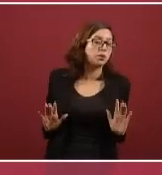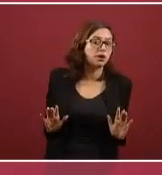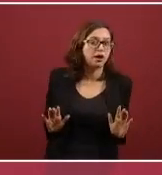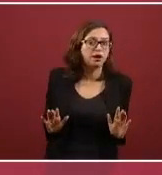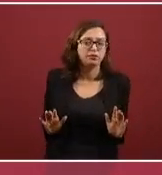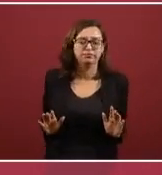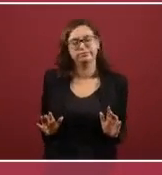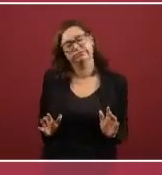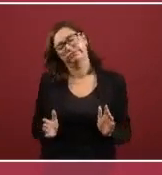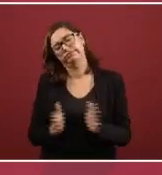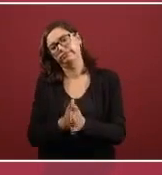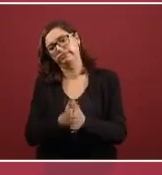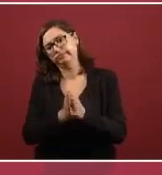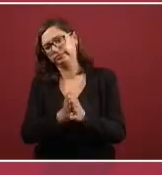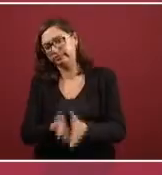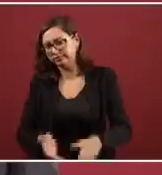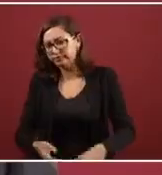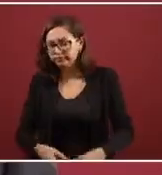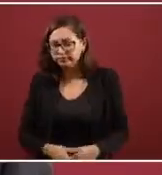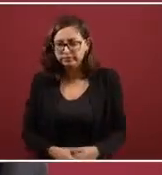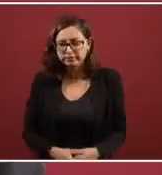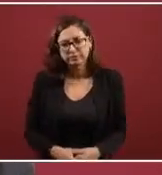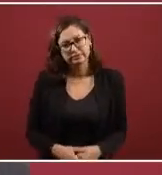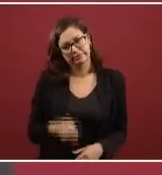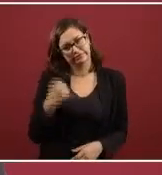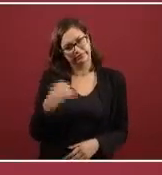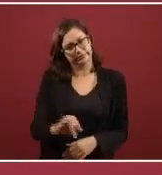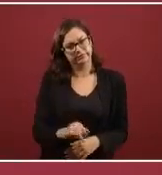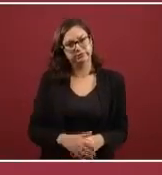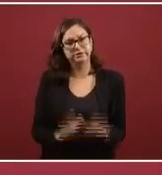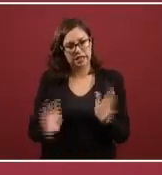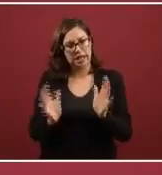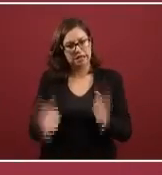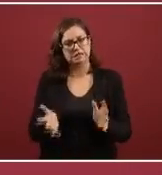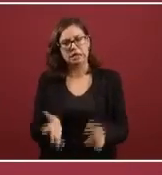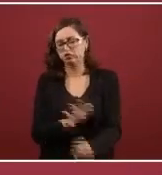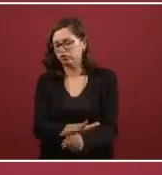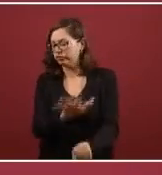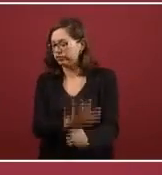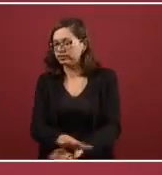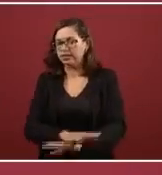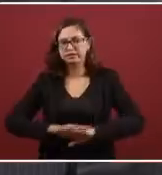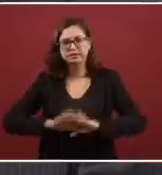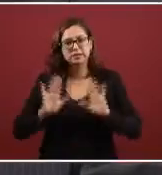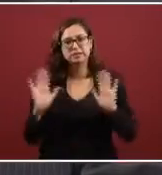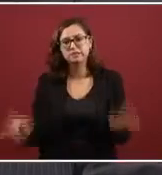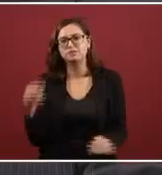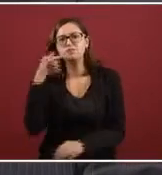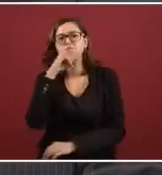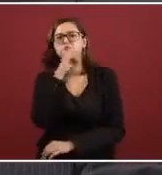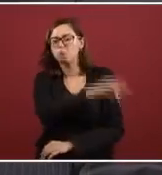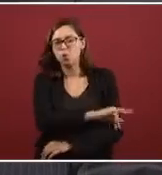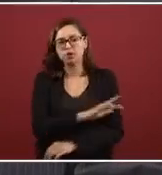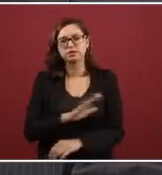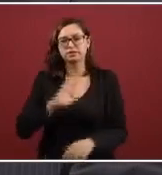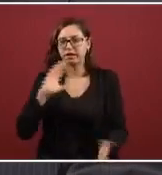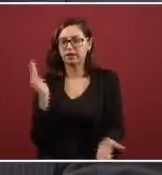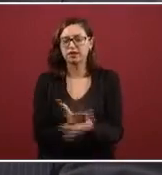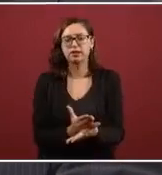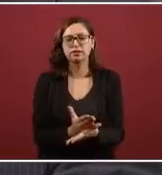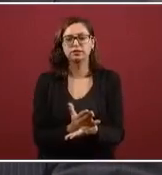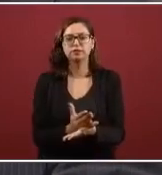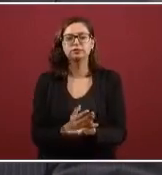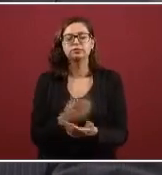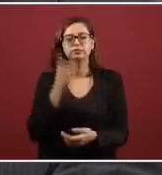haya intervenido. O sea, ya, basta de hipocresía, o sea,